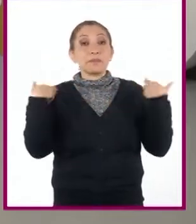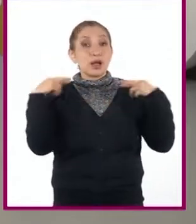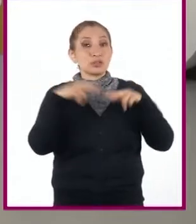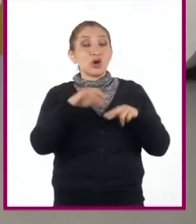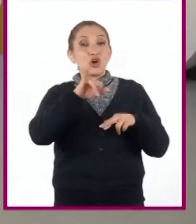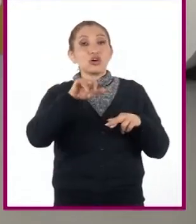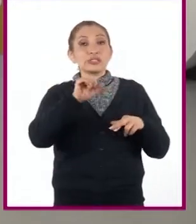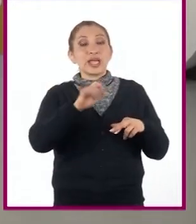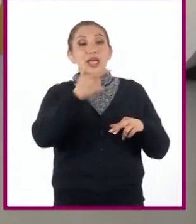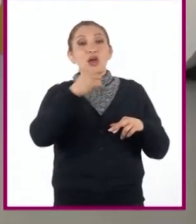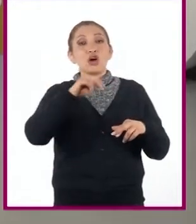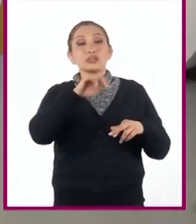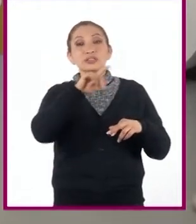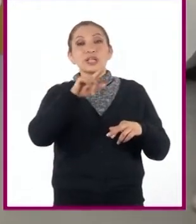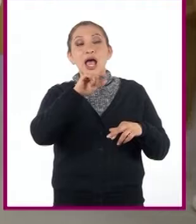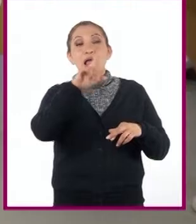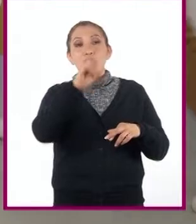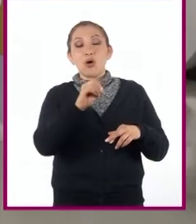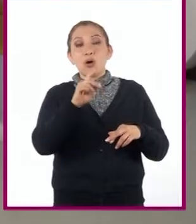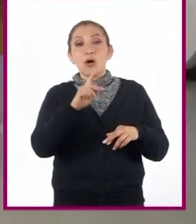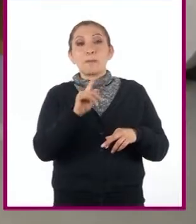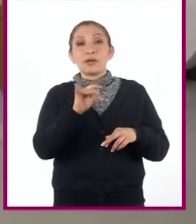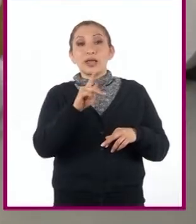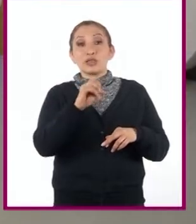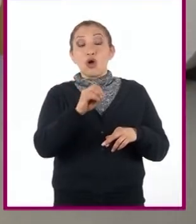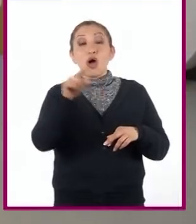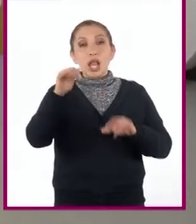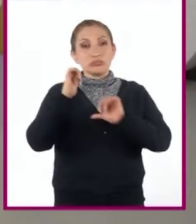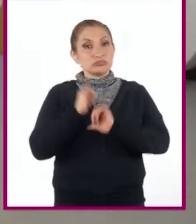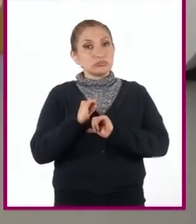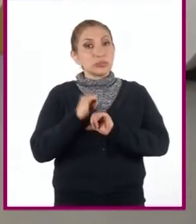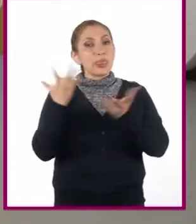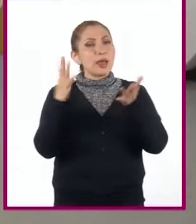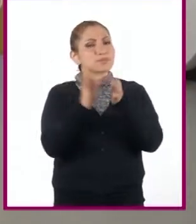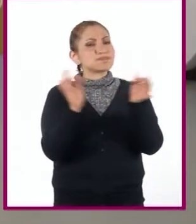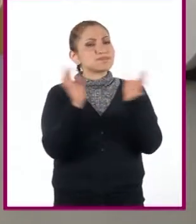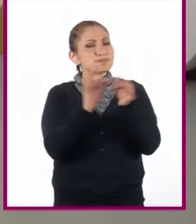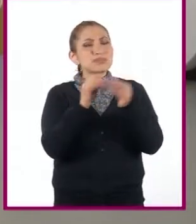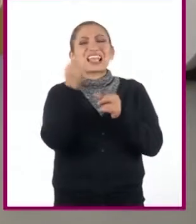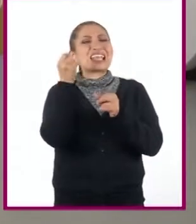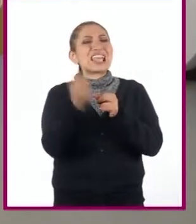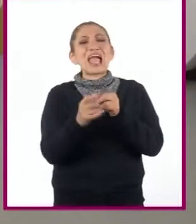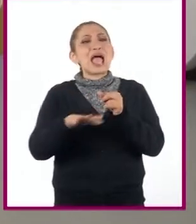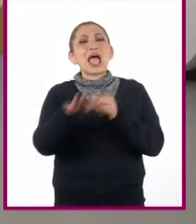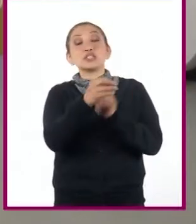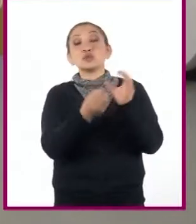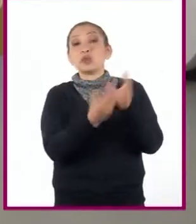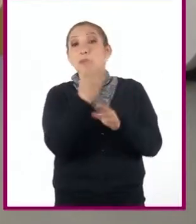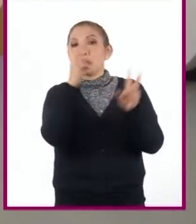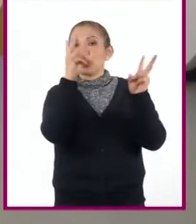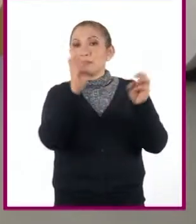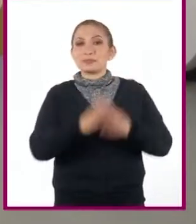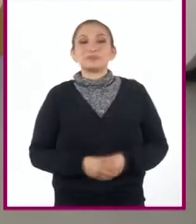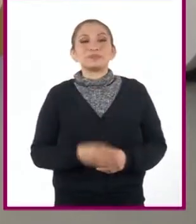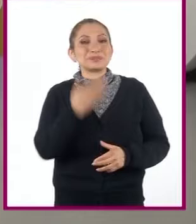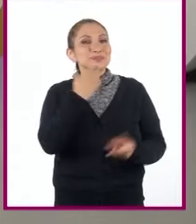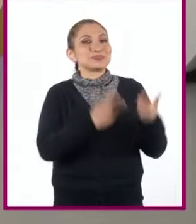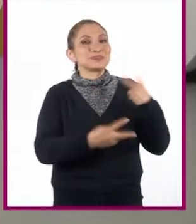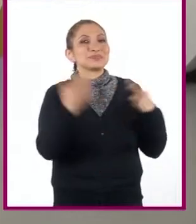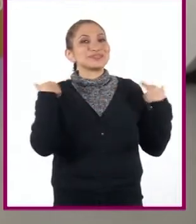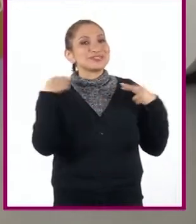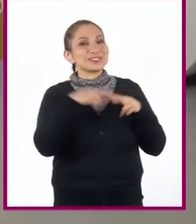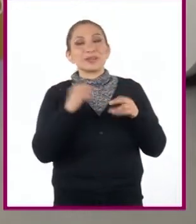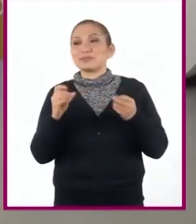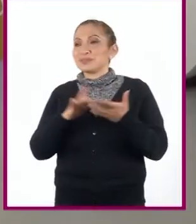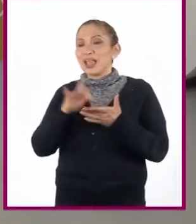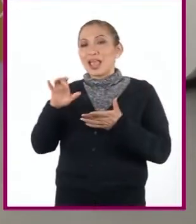maestro José Gonzalo Prieto Martínez, que se encargará de explicarnos este nuevo tema. Bienvenido, maestro.